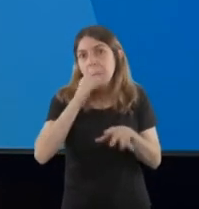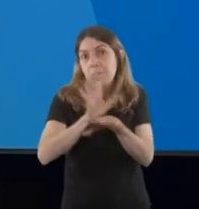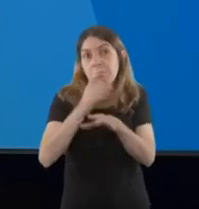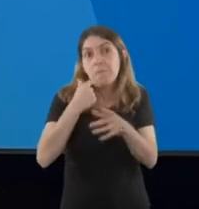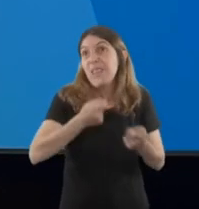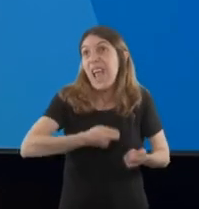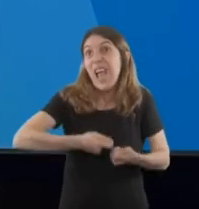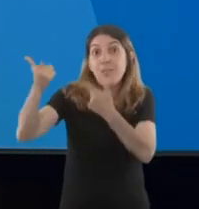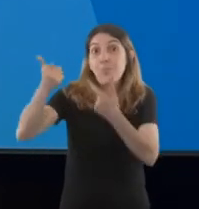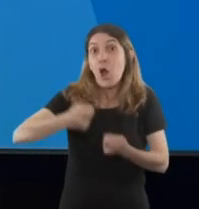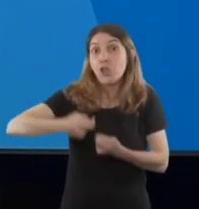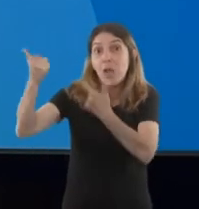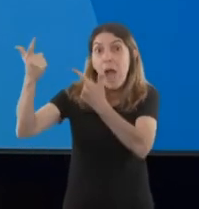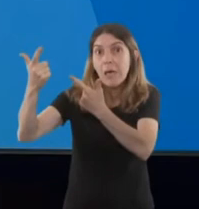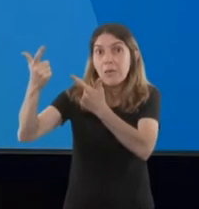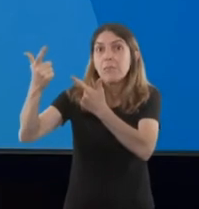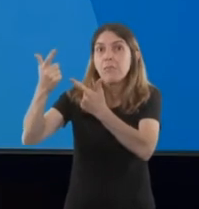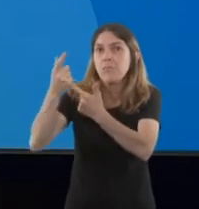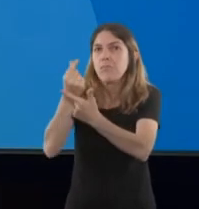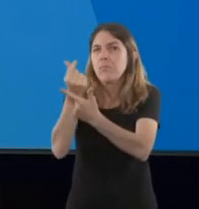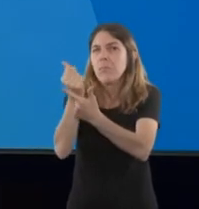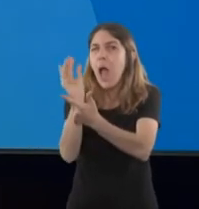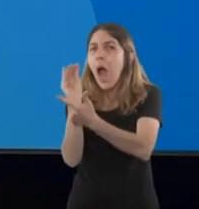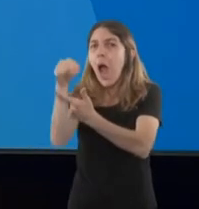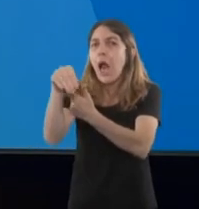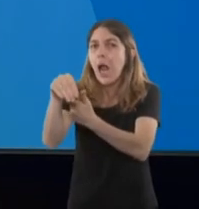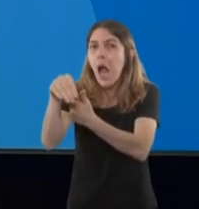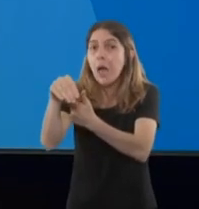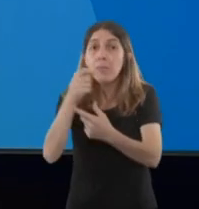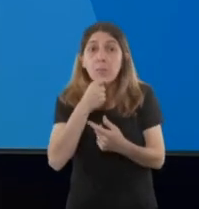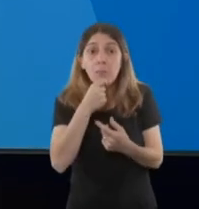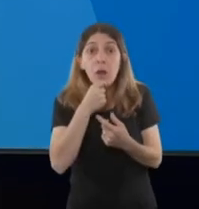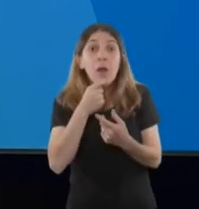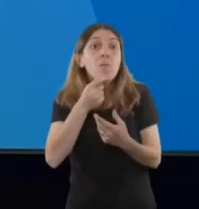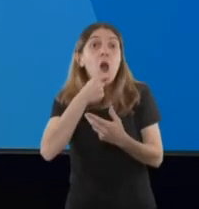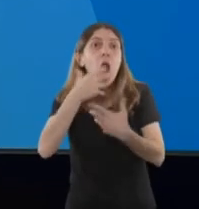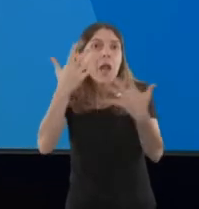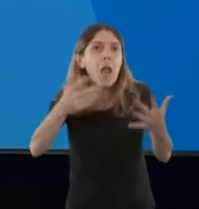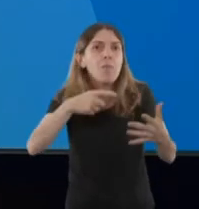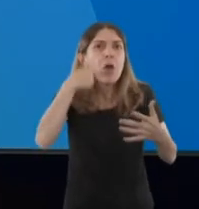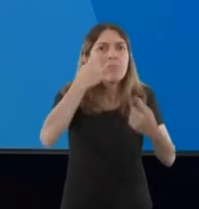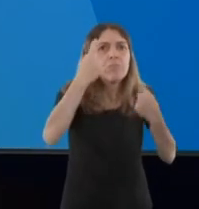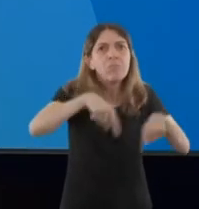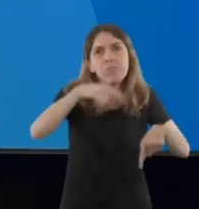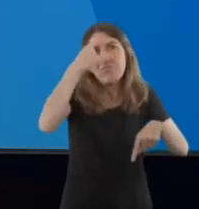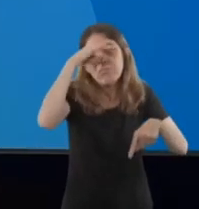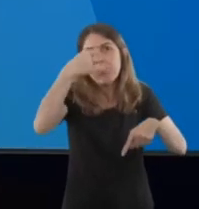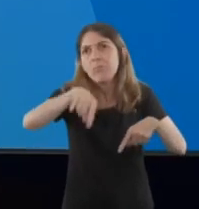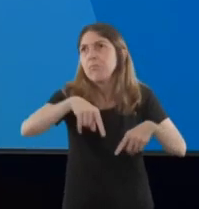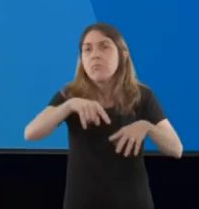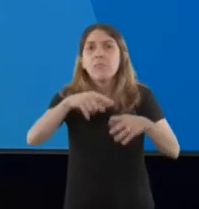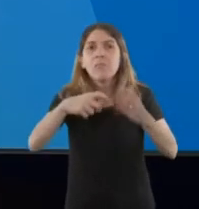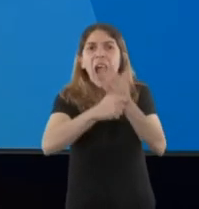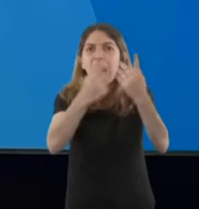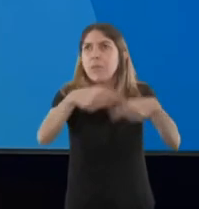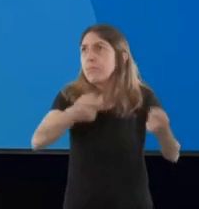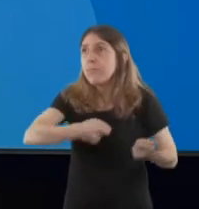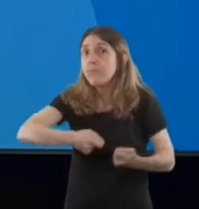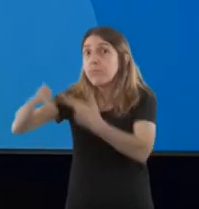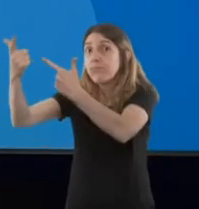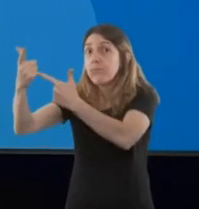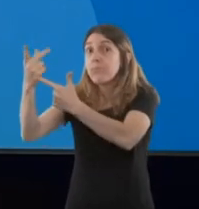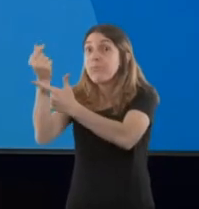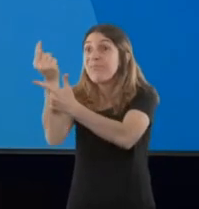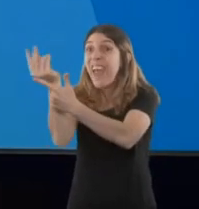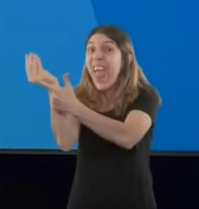exportaciones con valor agregado para que esa venta de proteínas de alguna manera se transforme en